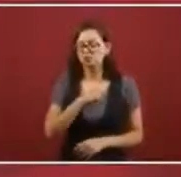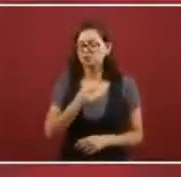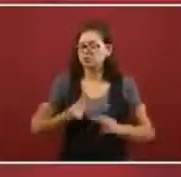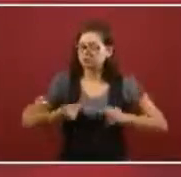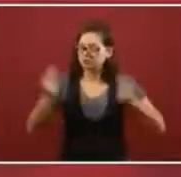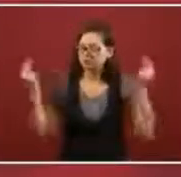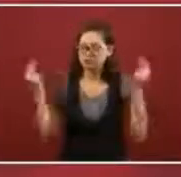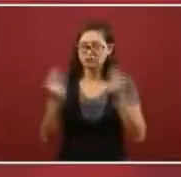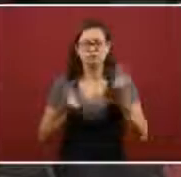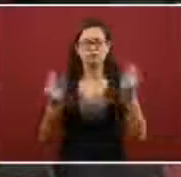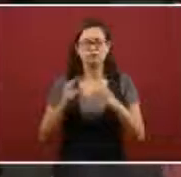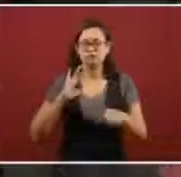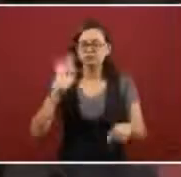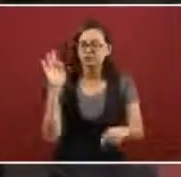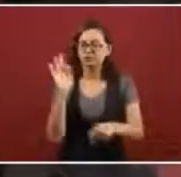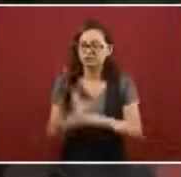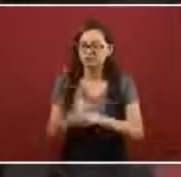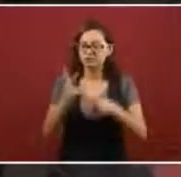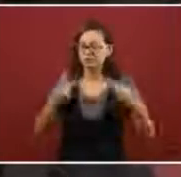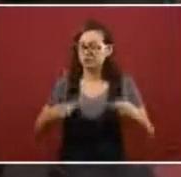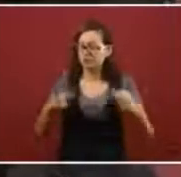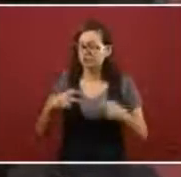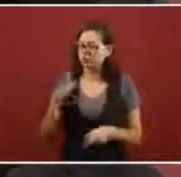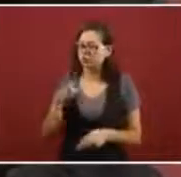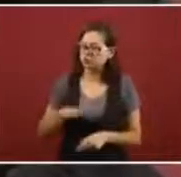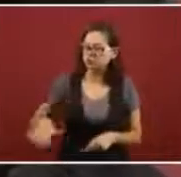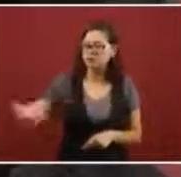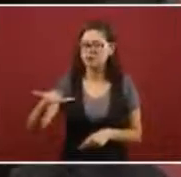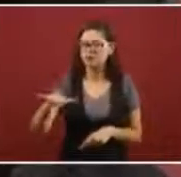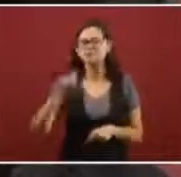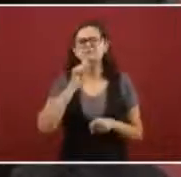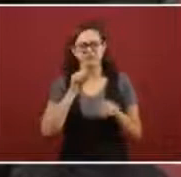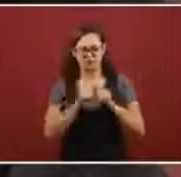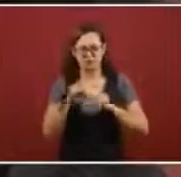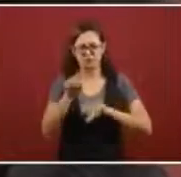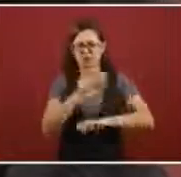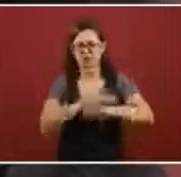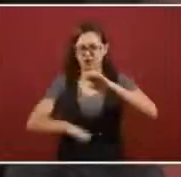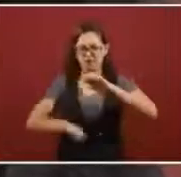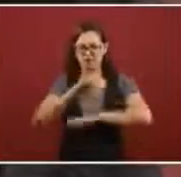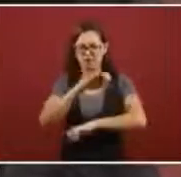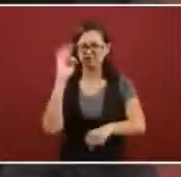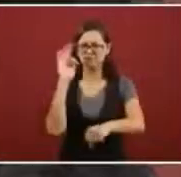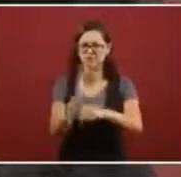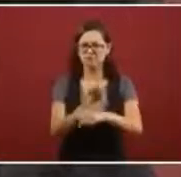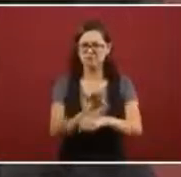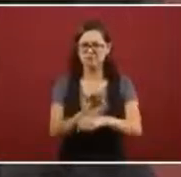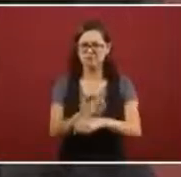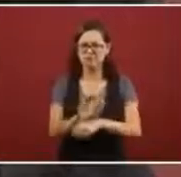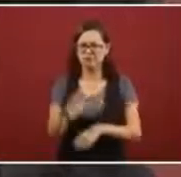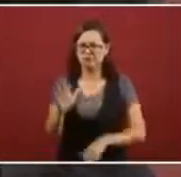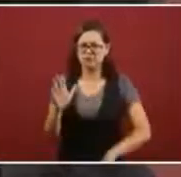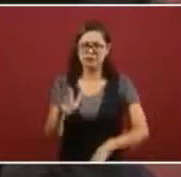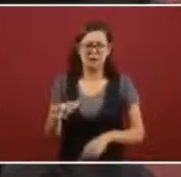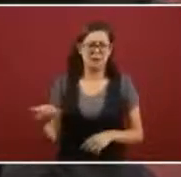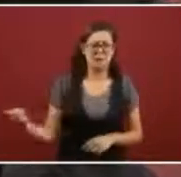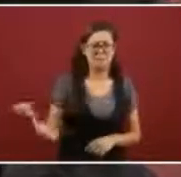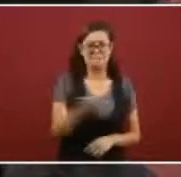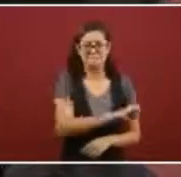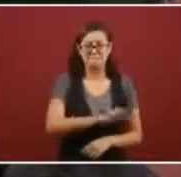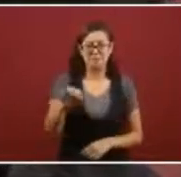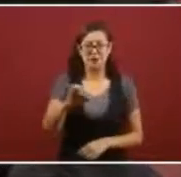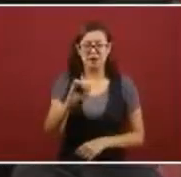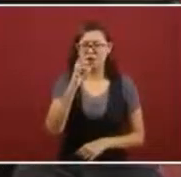consumidores, incluso a las empresas, que no haya aumento en términos reales de